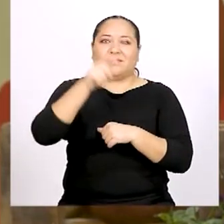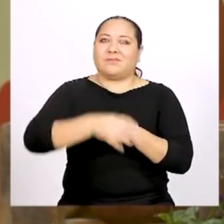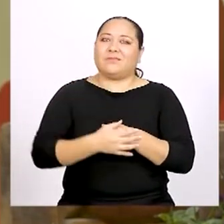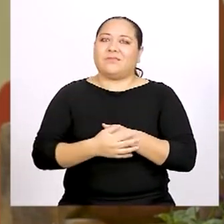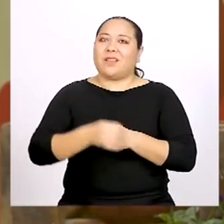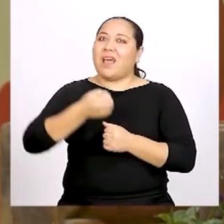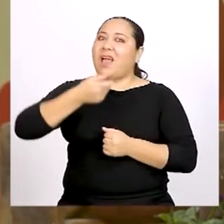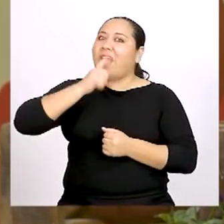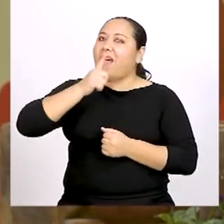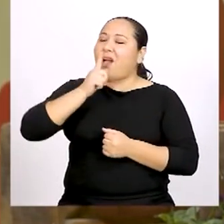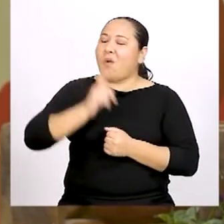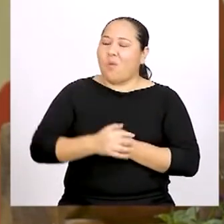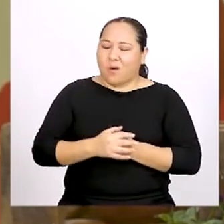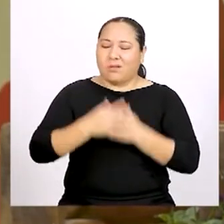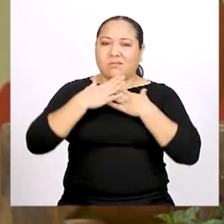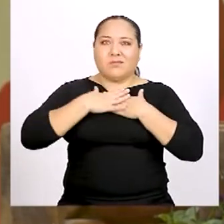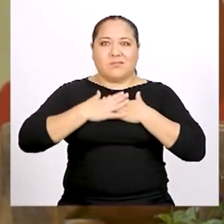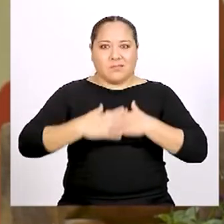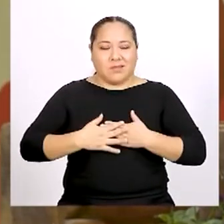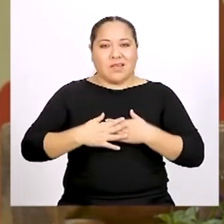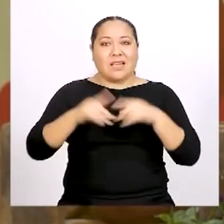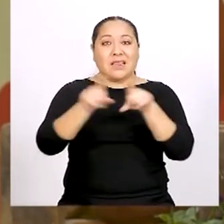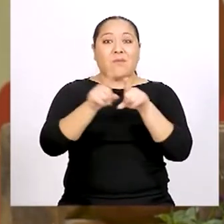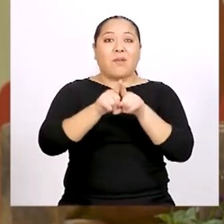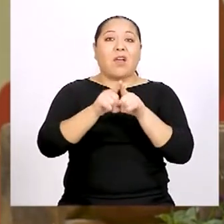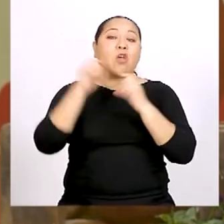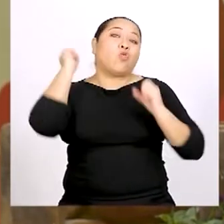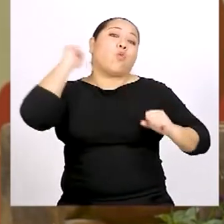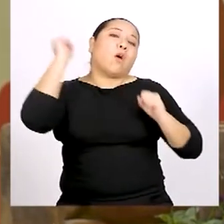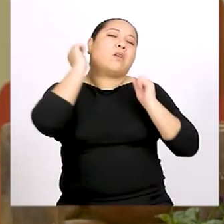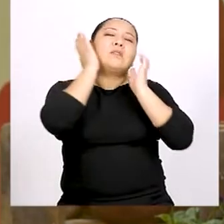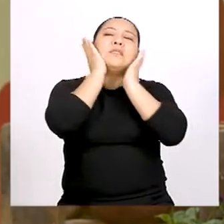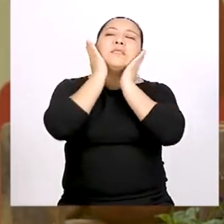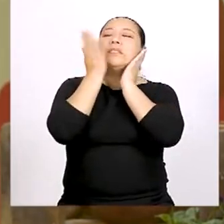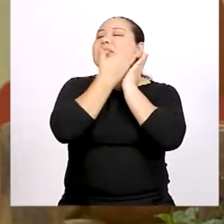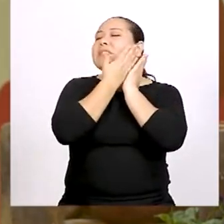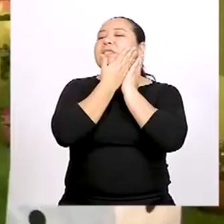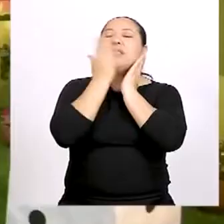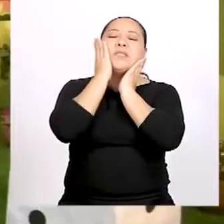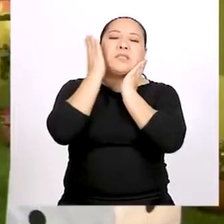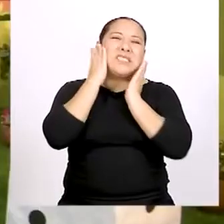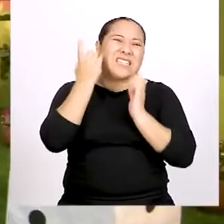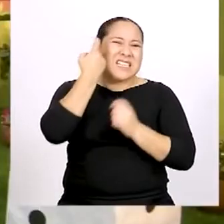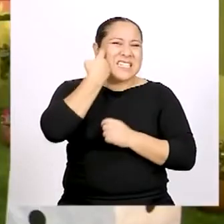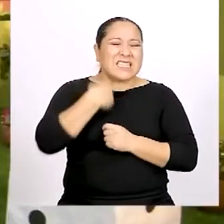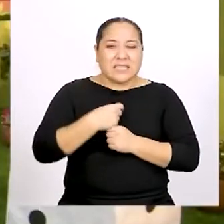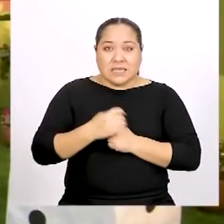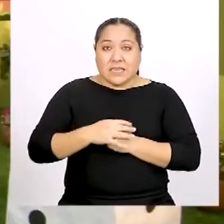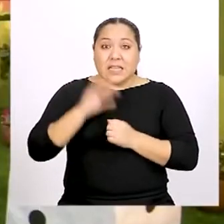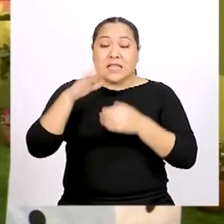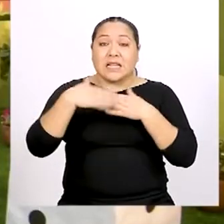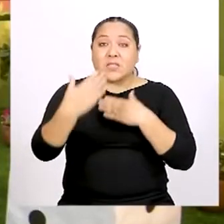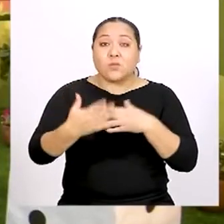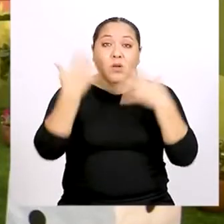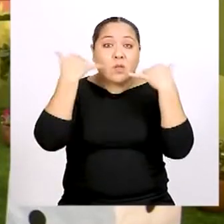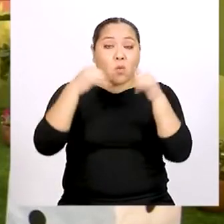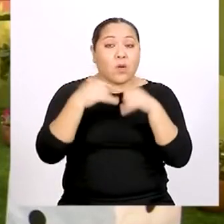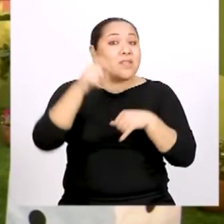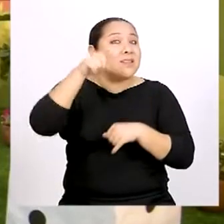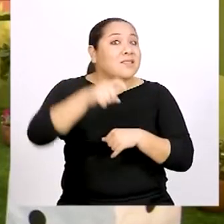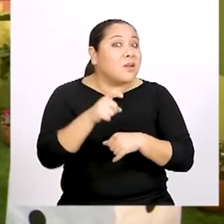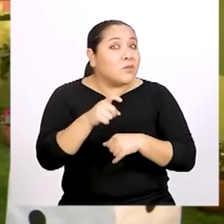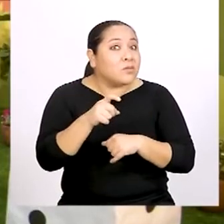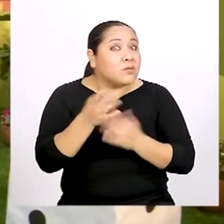juego, necesitamos agua para hidratarnos y una toalla para secarnos. Y lo más importante, luego